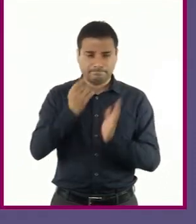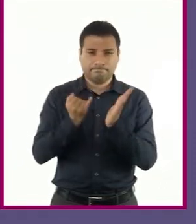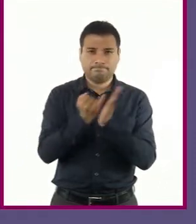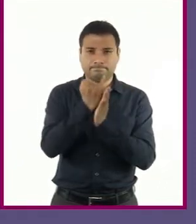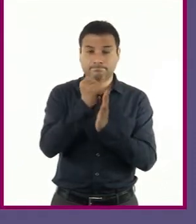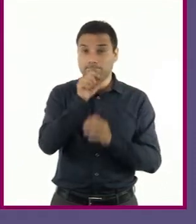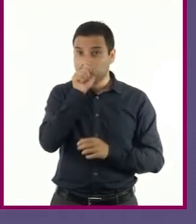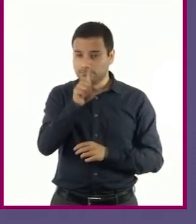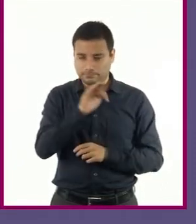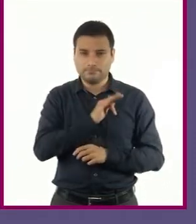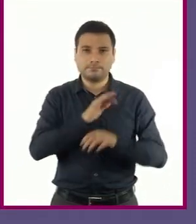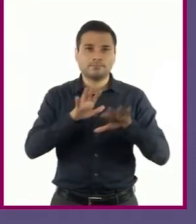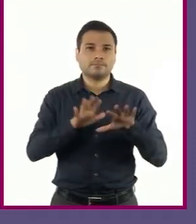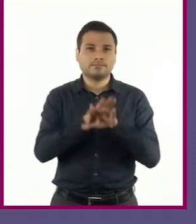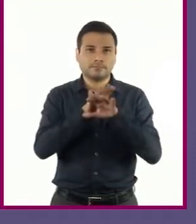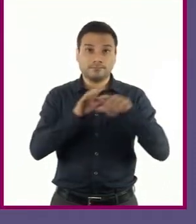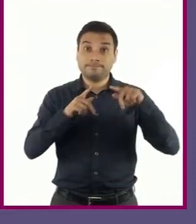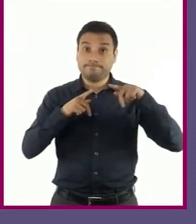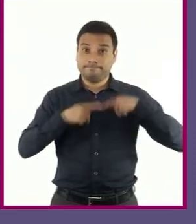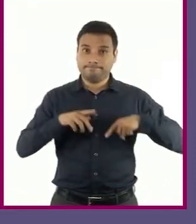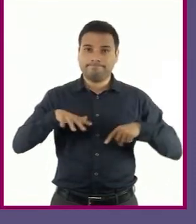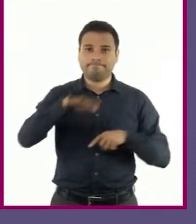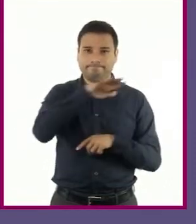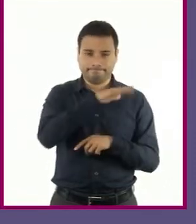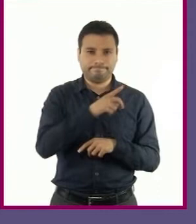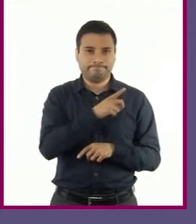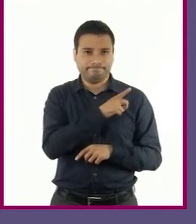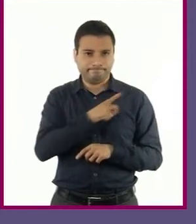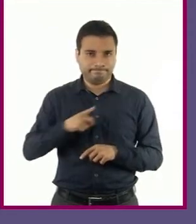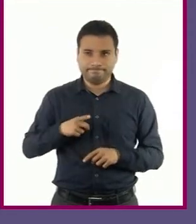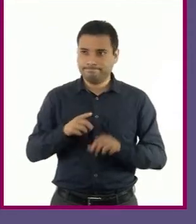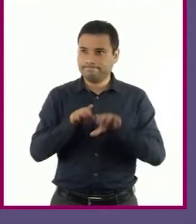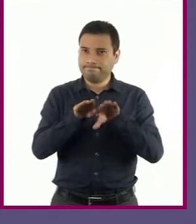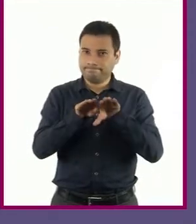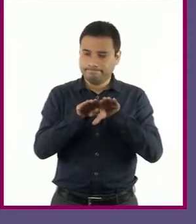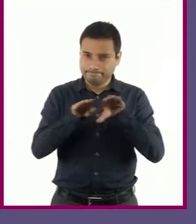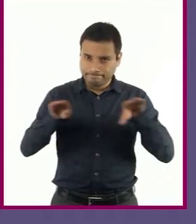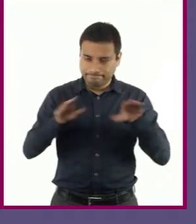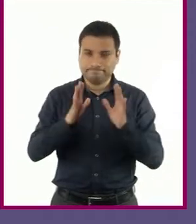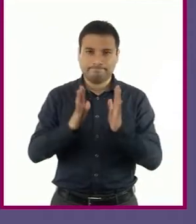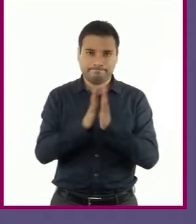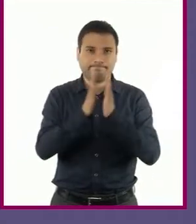necesitan personas que construyan relaciones basadas en la igualdad y la participación.